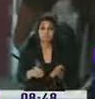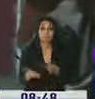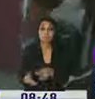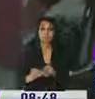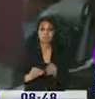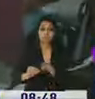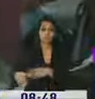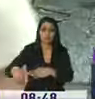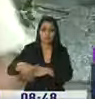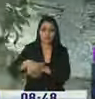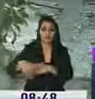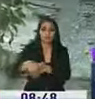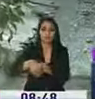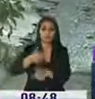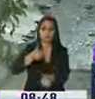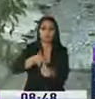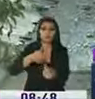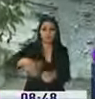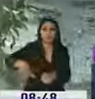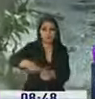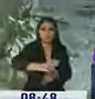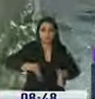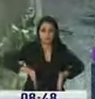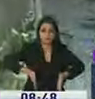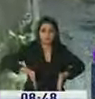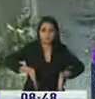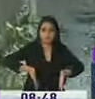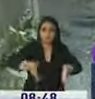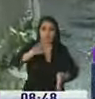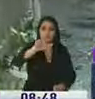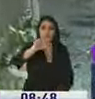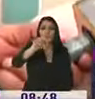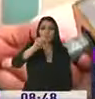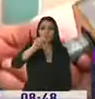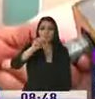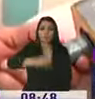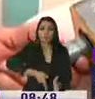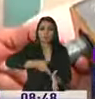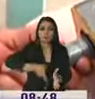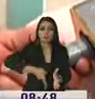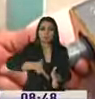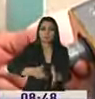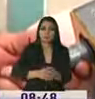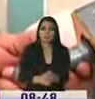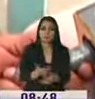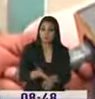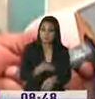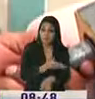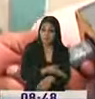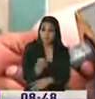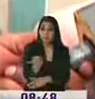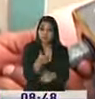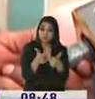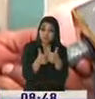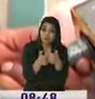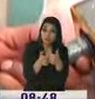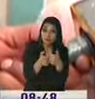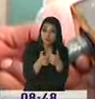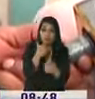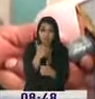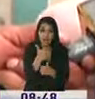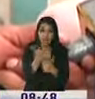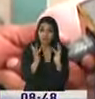en un callejón a la altura de las rieles de tren en el sector de Luluncoto. Yo no conocía una relación de novios,